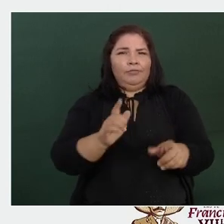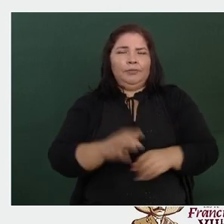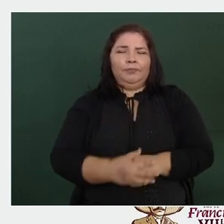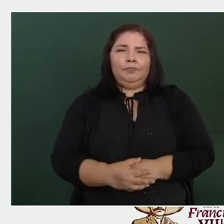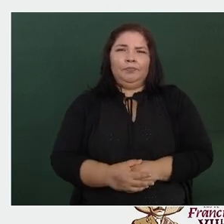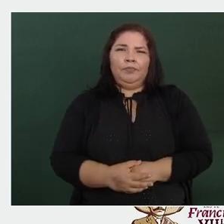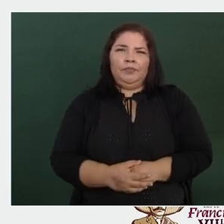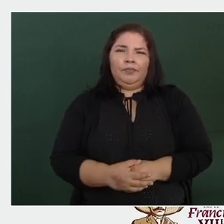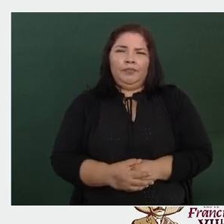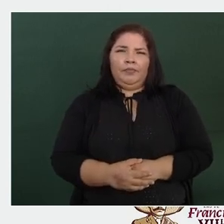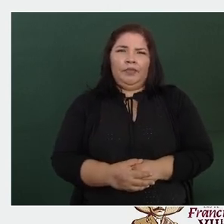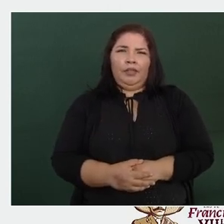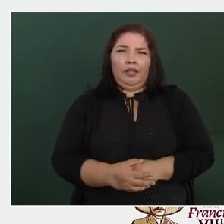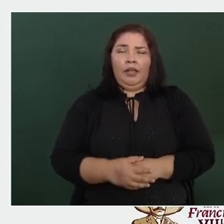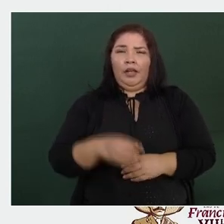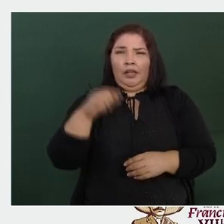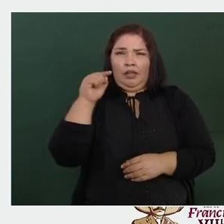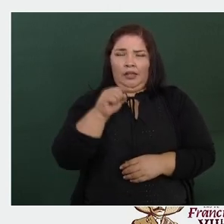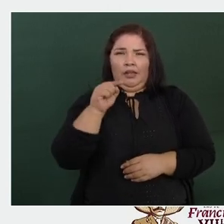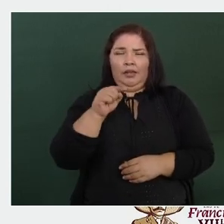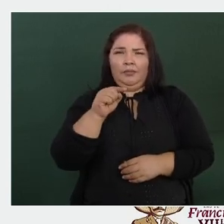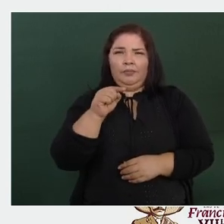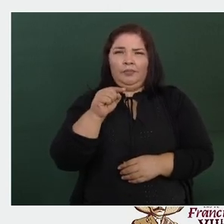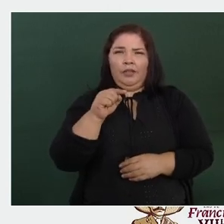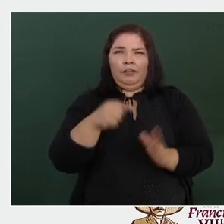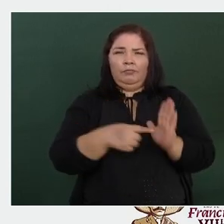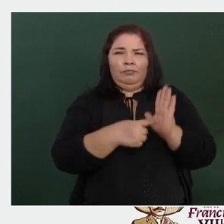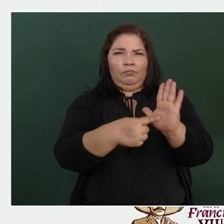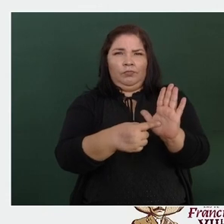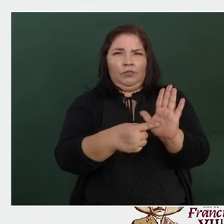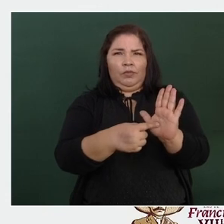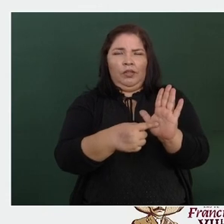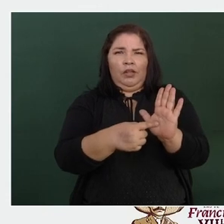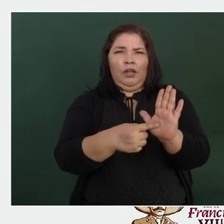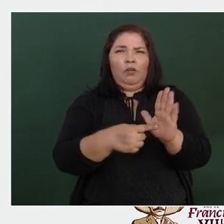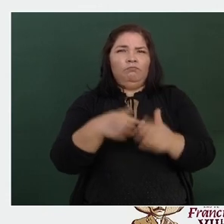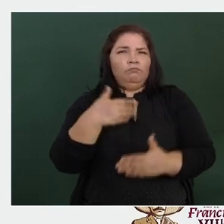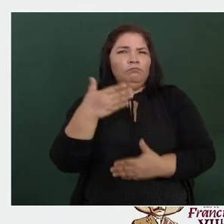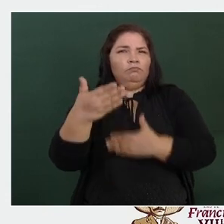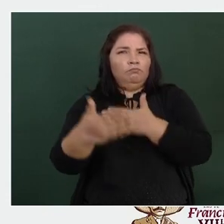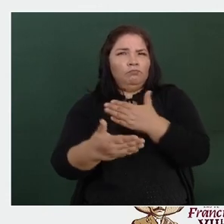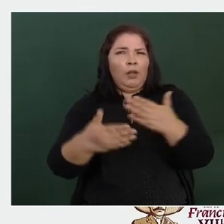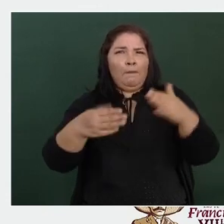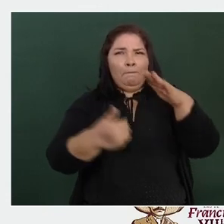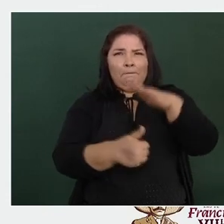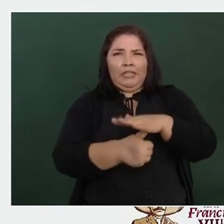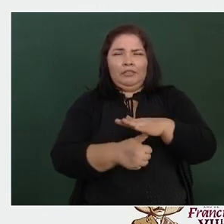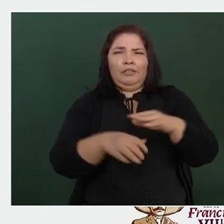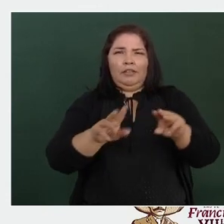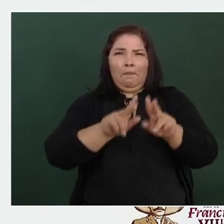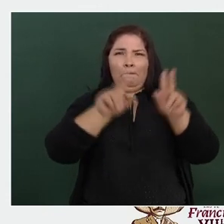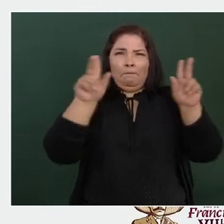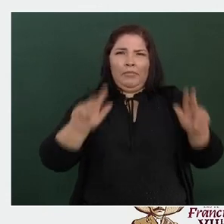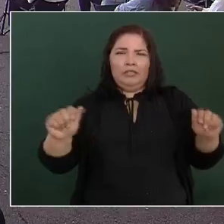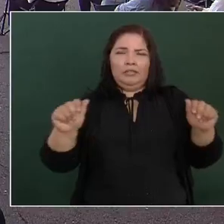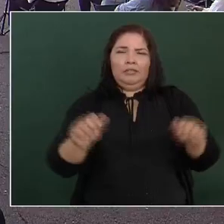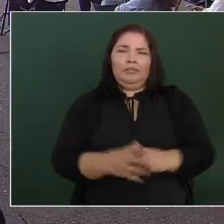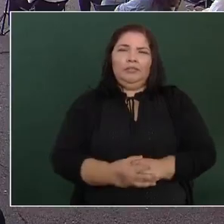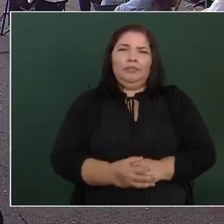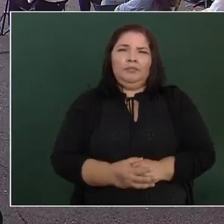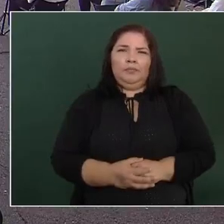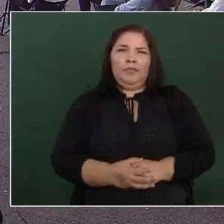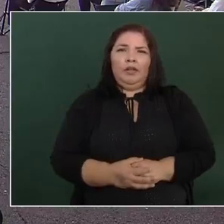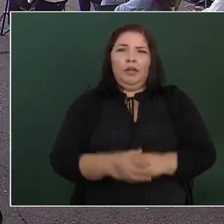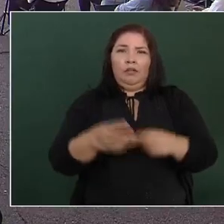Adelante. Aquí hay algunos de los resultados de los avances de las mesas de paz. Adelante. Y